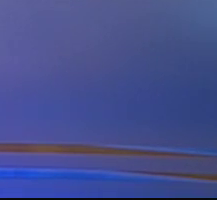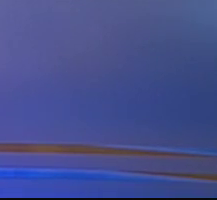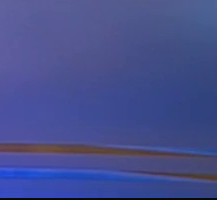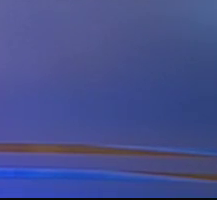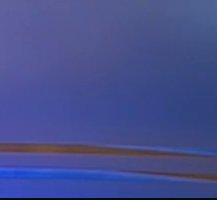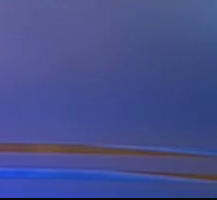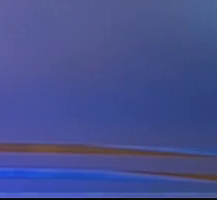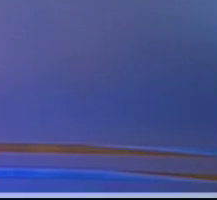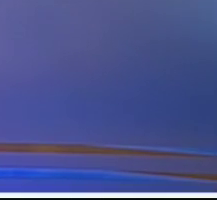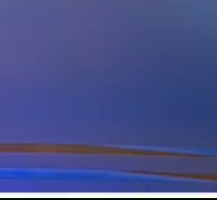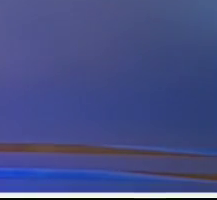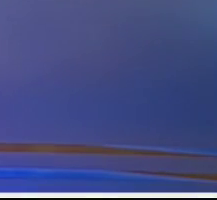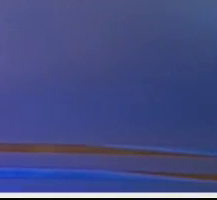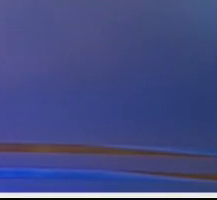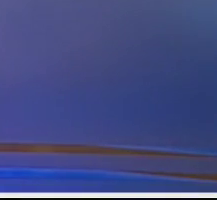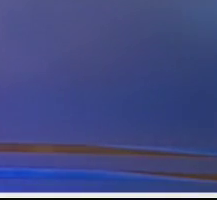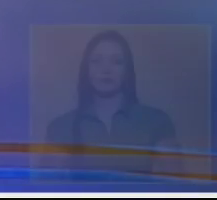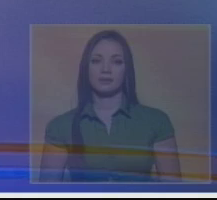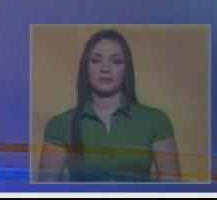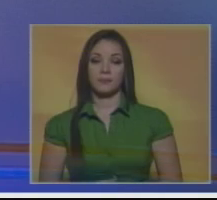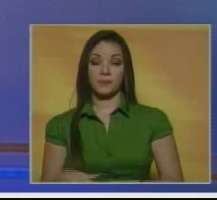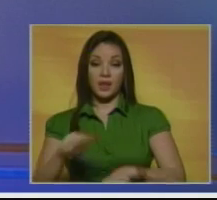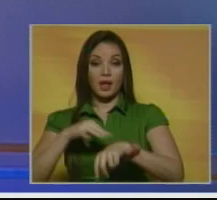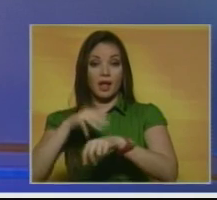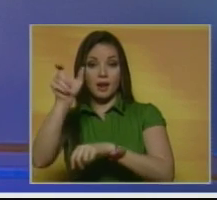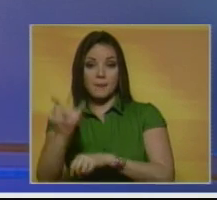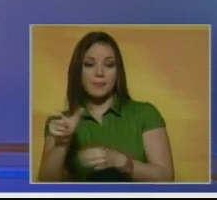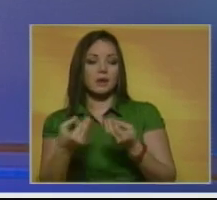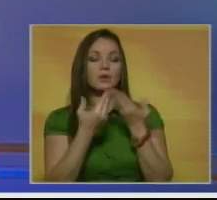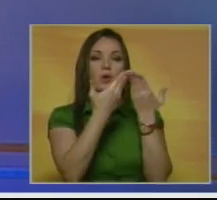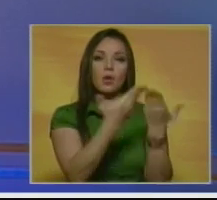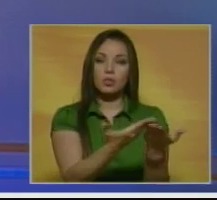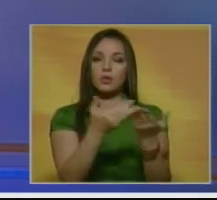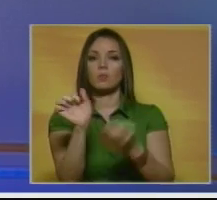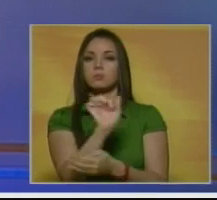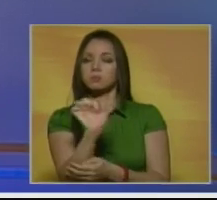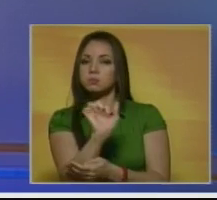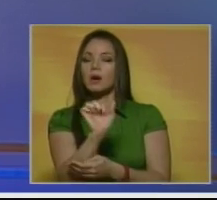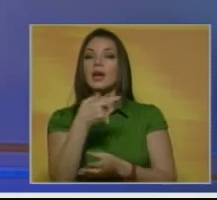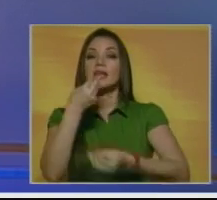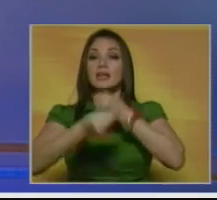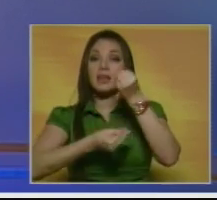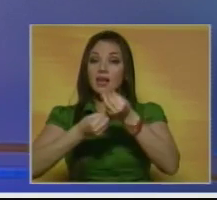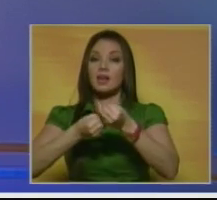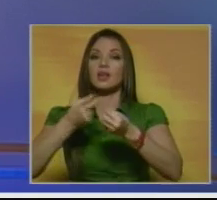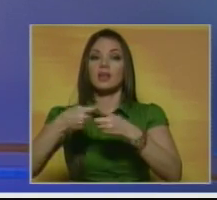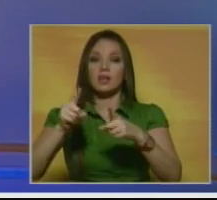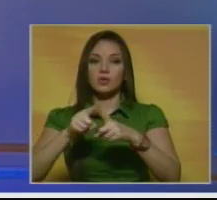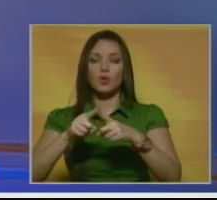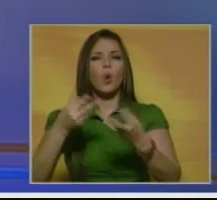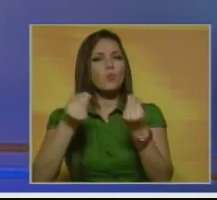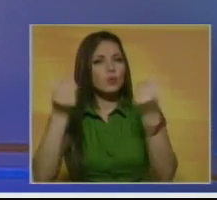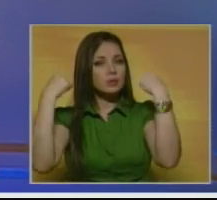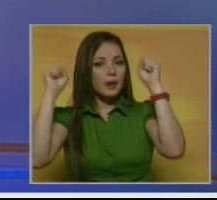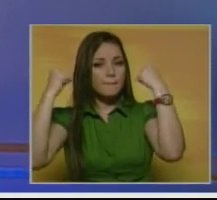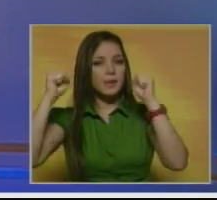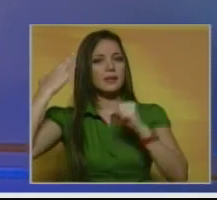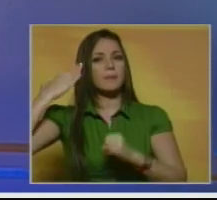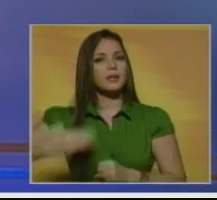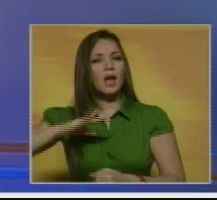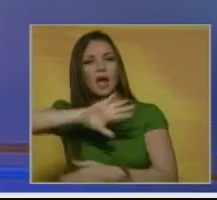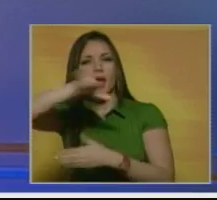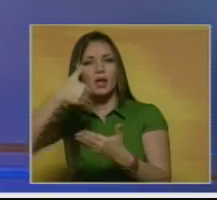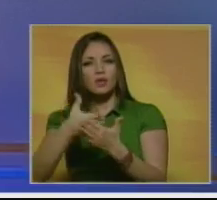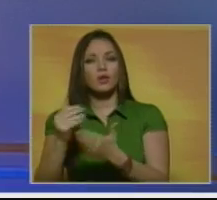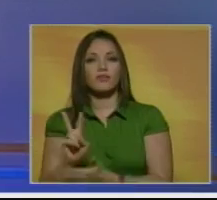Vladimir Padrino López, entregó vehículos tácticos a componentes de la Fuerza Armada y anunció la realización de varios ejercicios militares en todo el